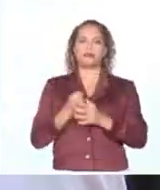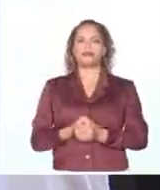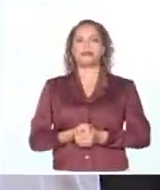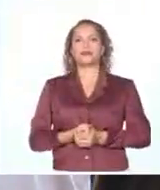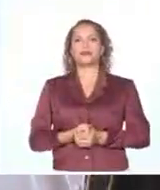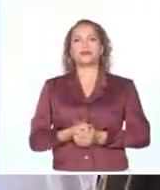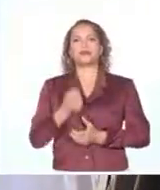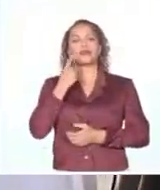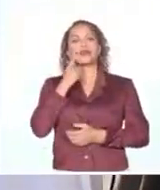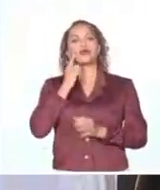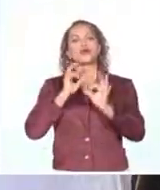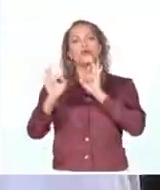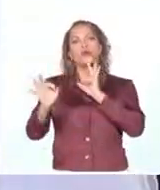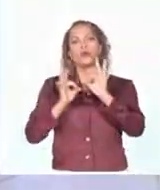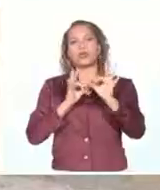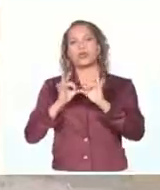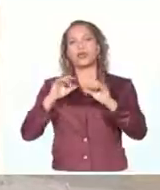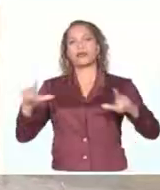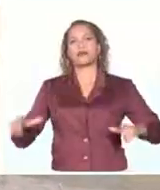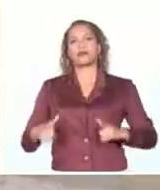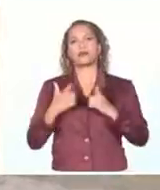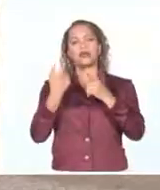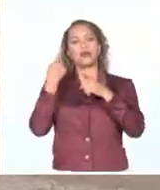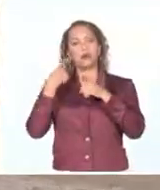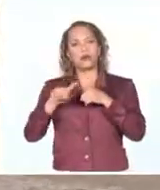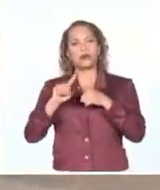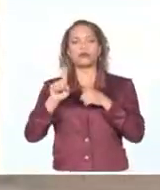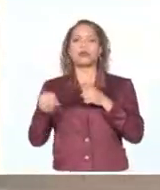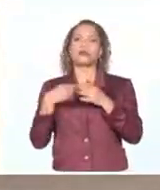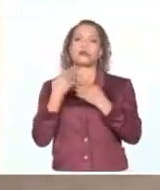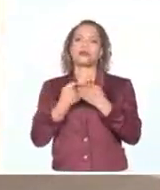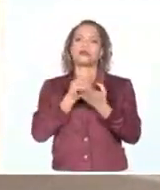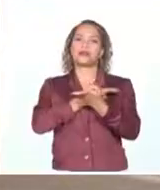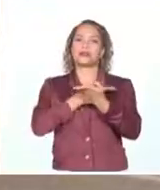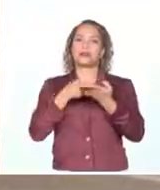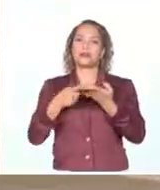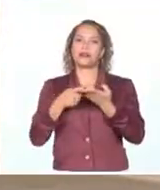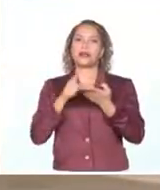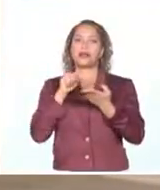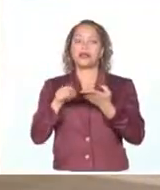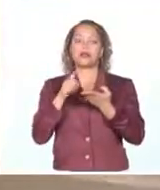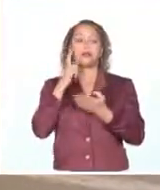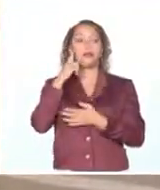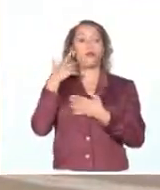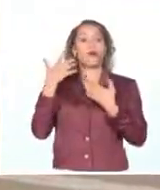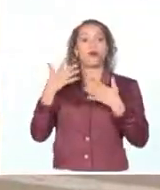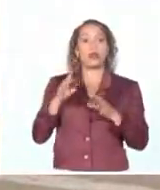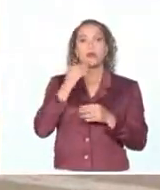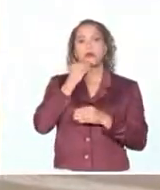velar por su cumplimiento es otra de las apuestas de esta Semana del Bienestar, que ojalá pudiera